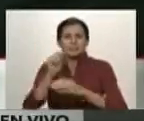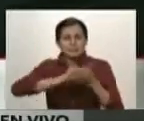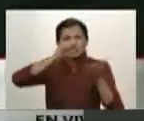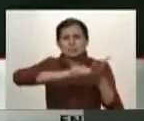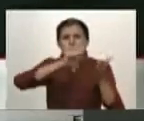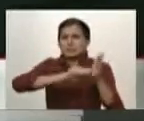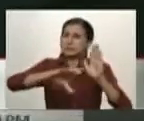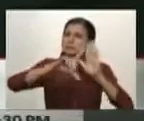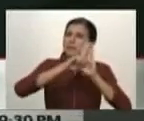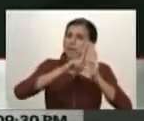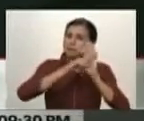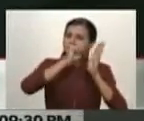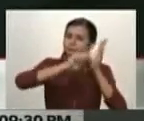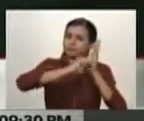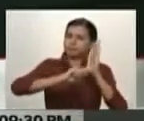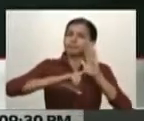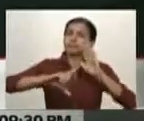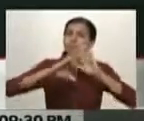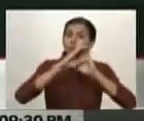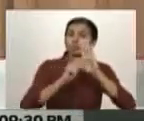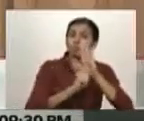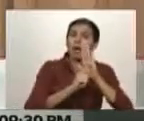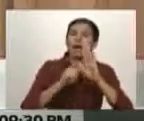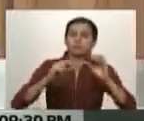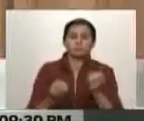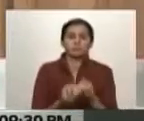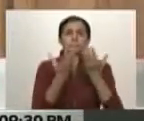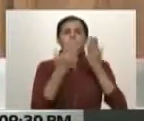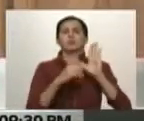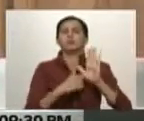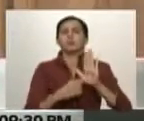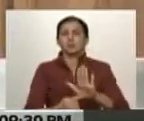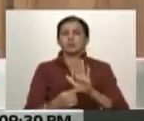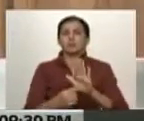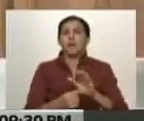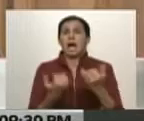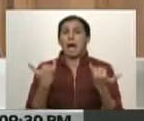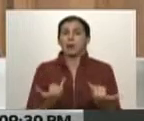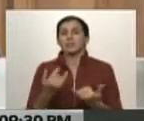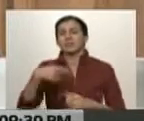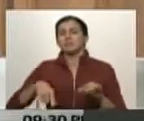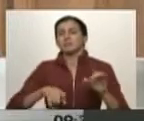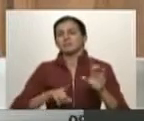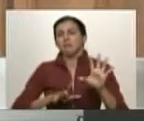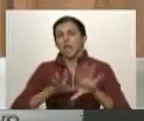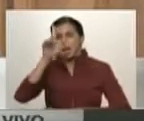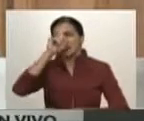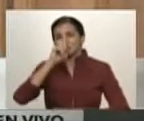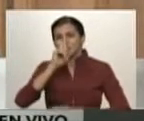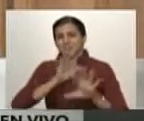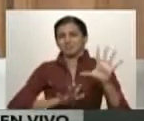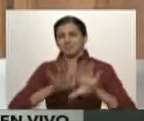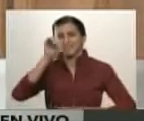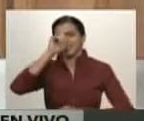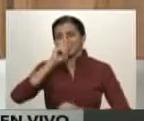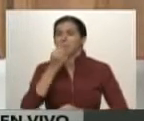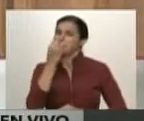niña venezolana que ya va por 15 años la bella quinceañera